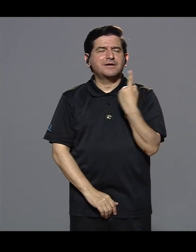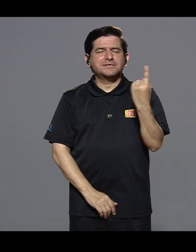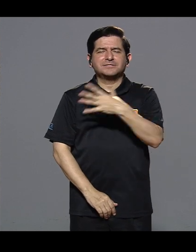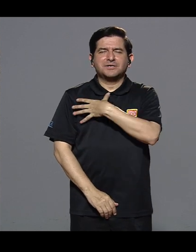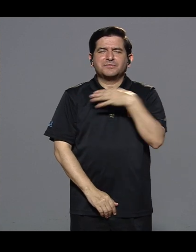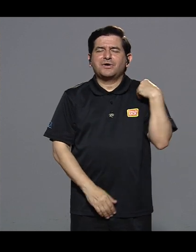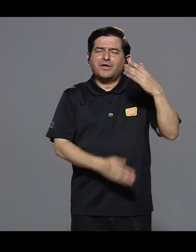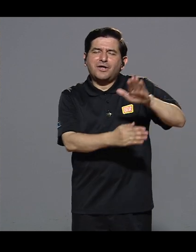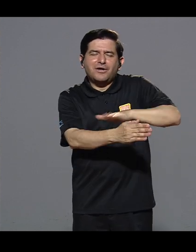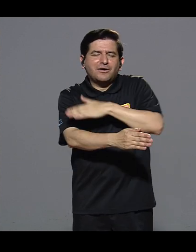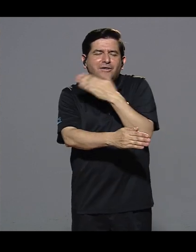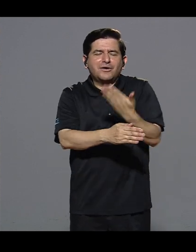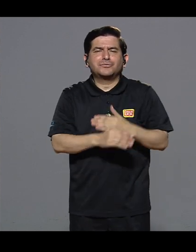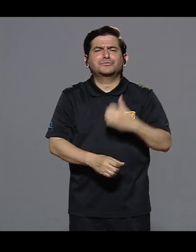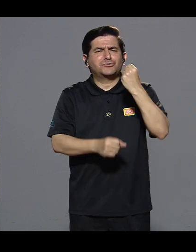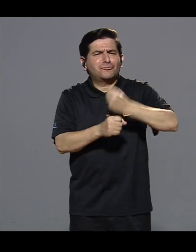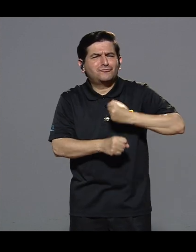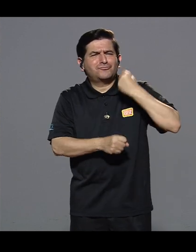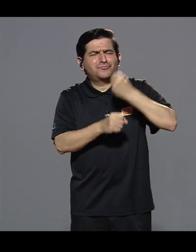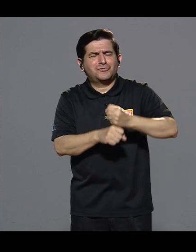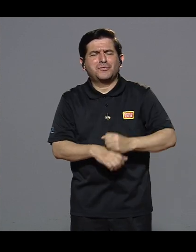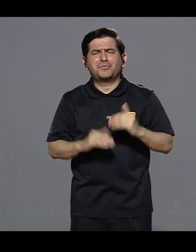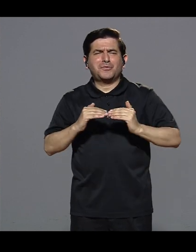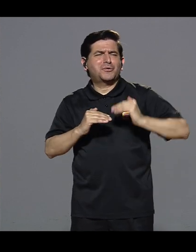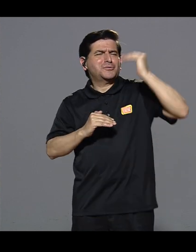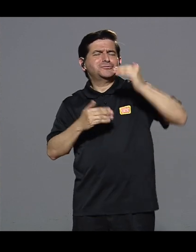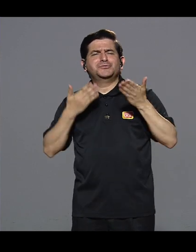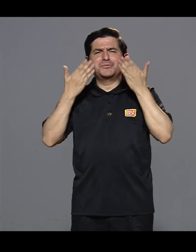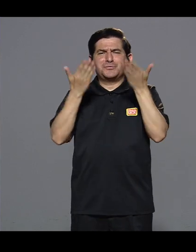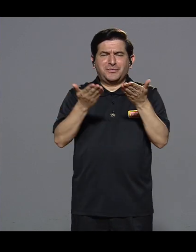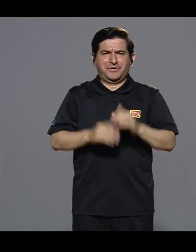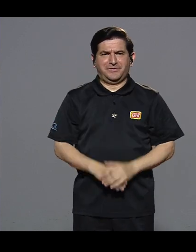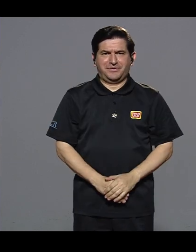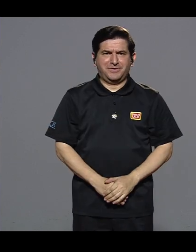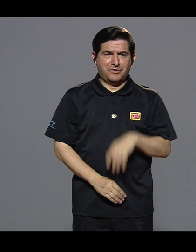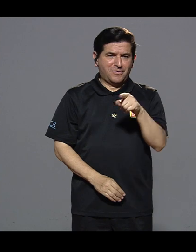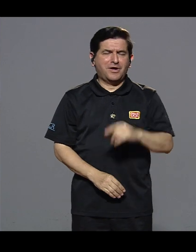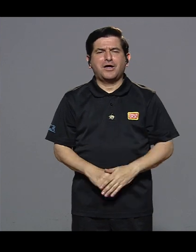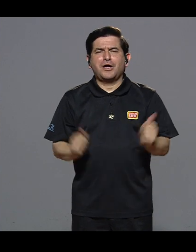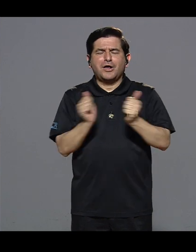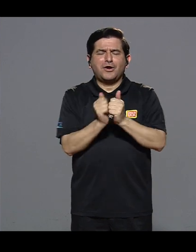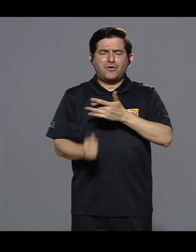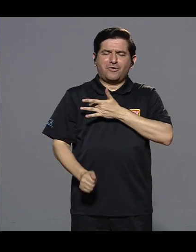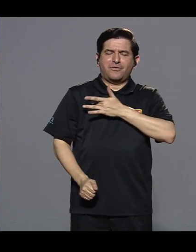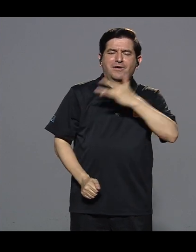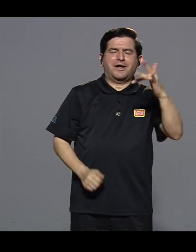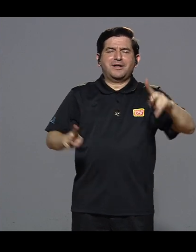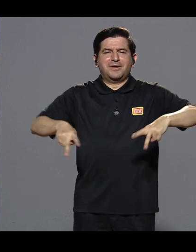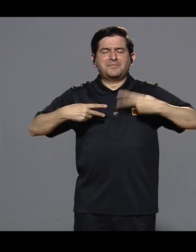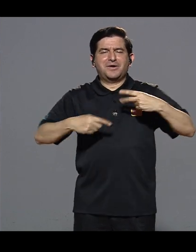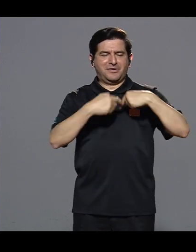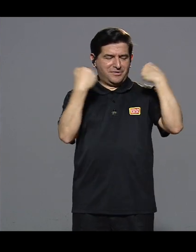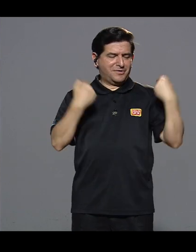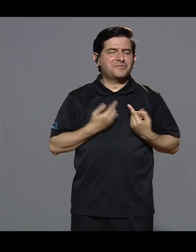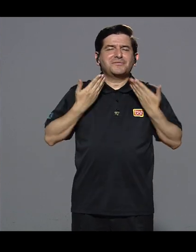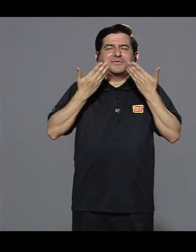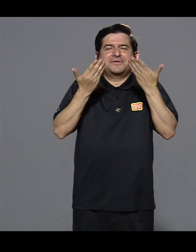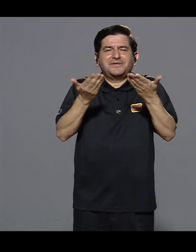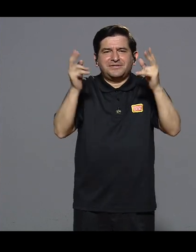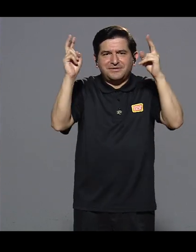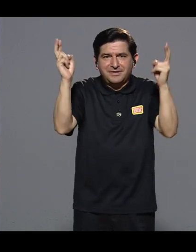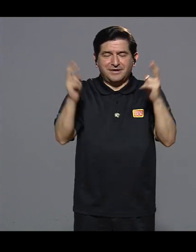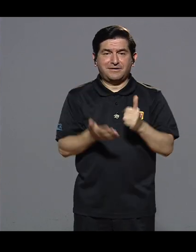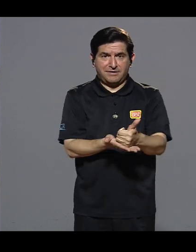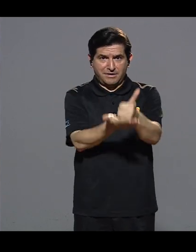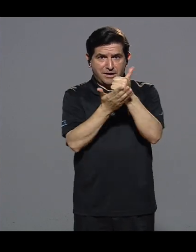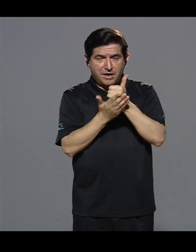Siempre le gustó mucho la música. Se esforzó por dar lo máximo. Se dedicaba con alma, vida y corazón. Y creo que eso le